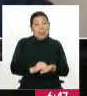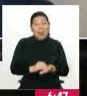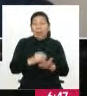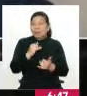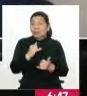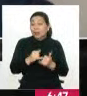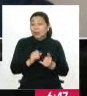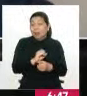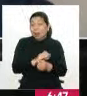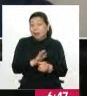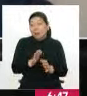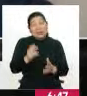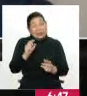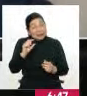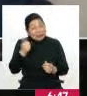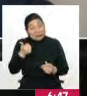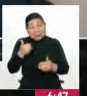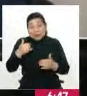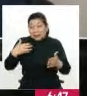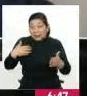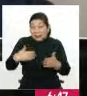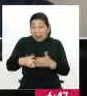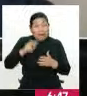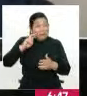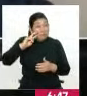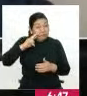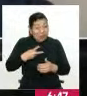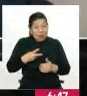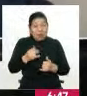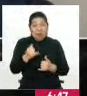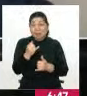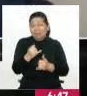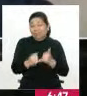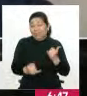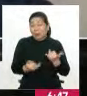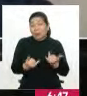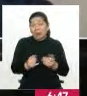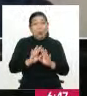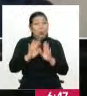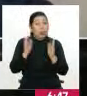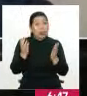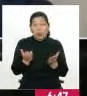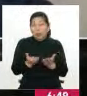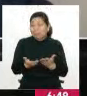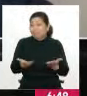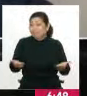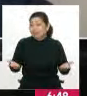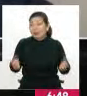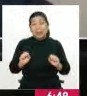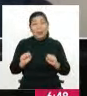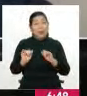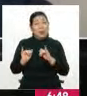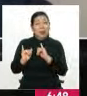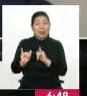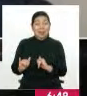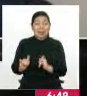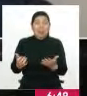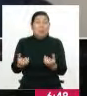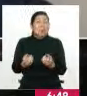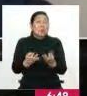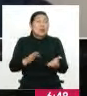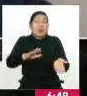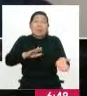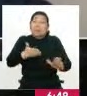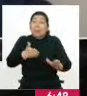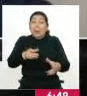fin de la pandemia o casi, casi el final, digamos, de esta situación global que nos ha dejado muchas